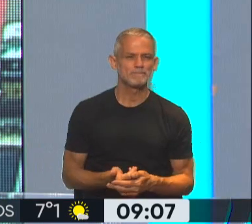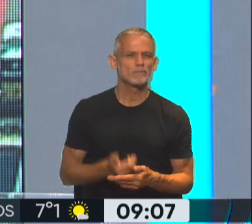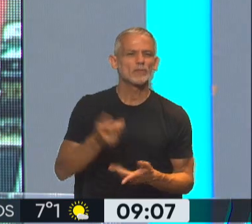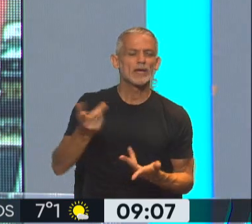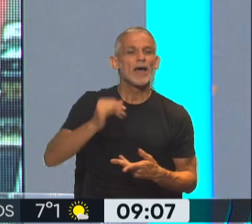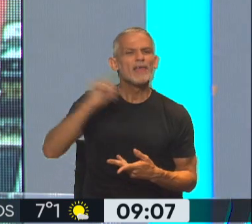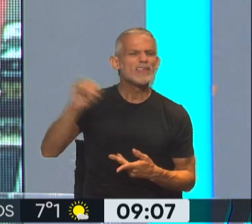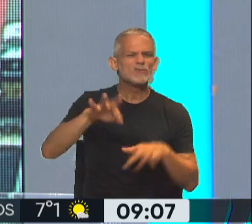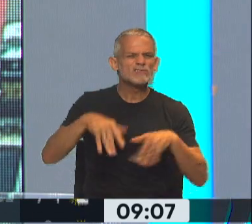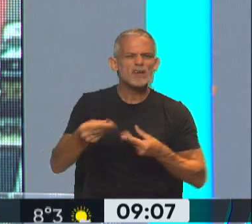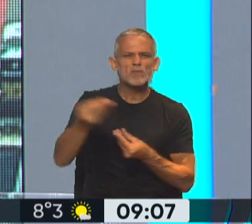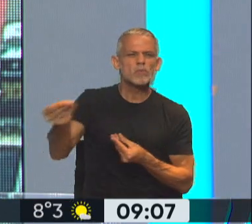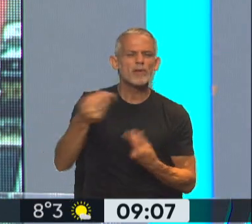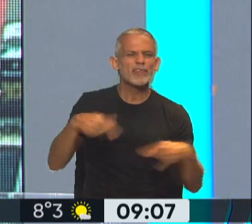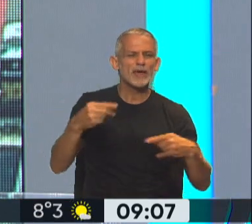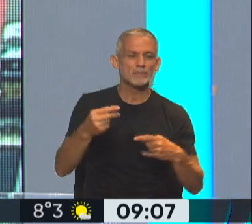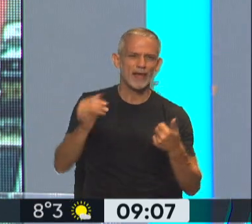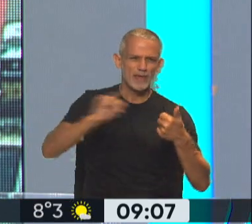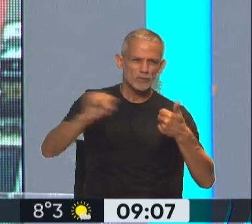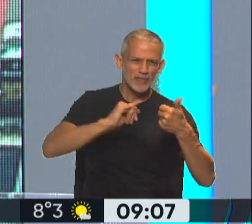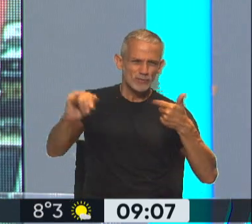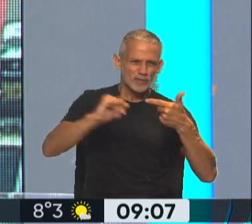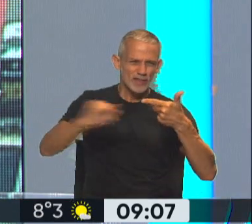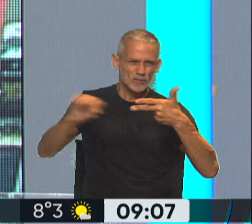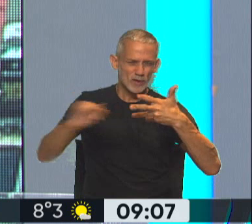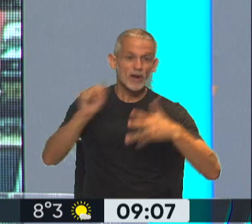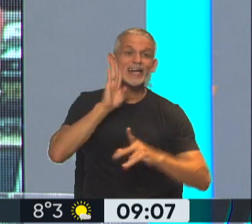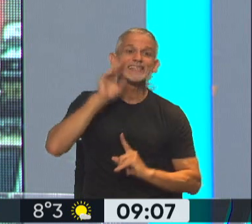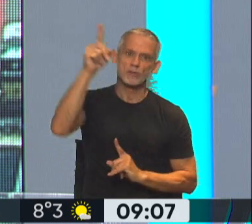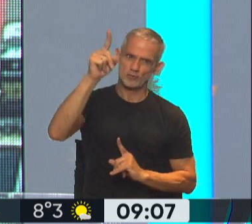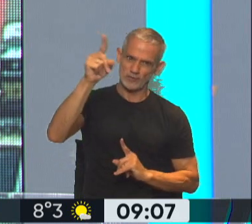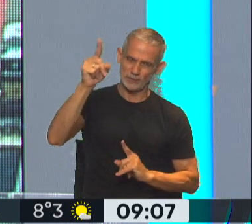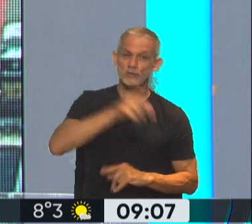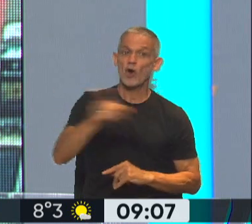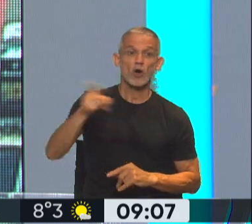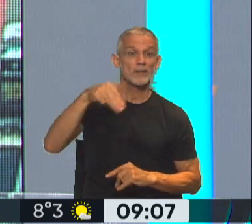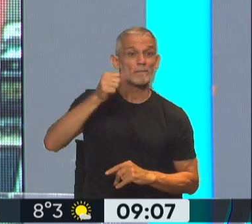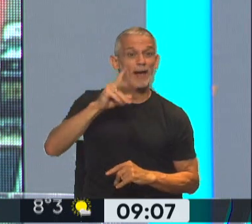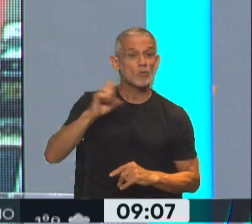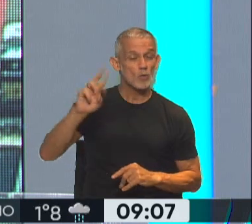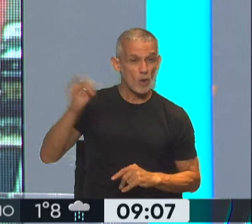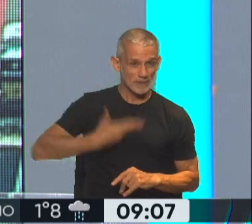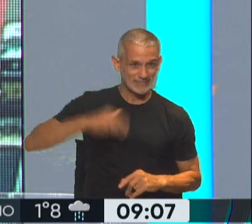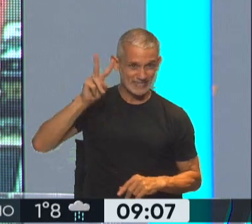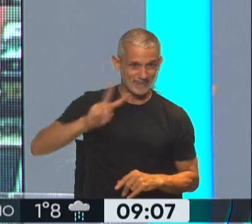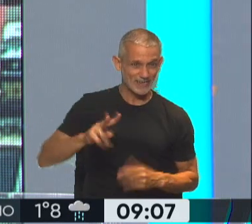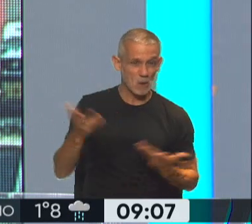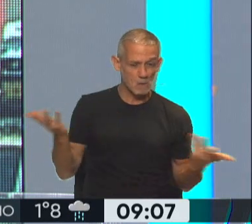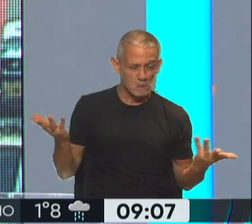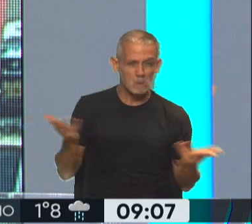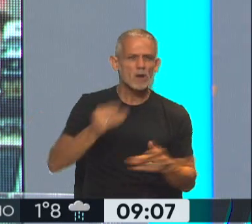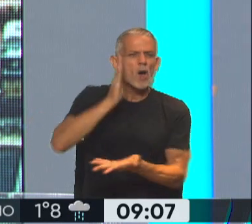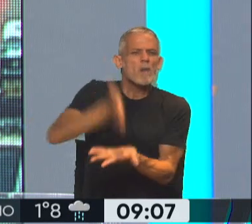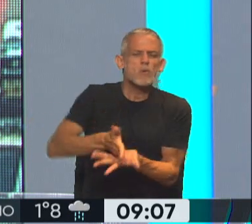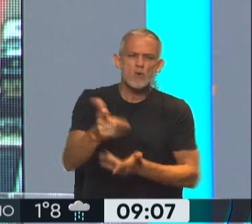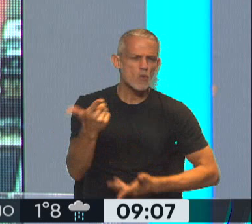denuncia basada en otras denuncias que fueron presentadas en Estados Unidos contra Nicolás Maduro de las cuales no hay ninguna